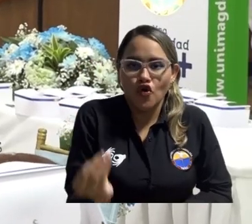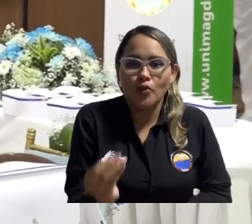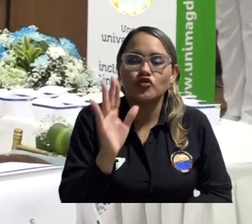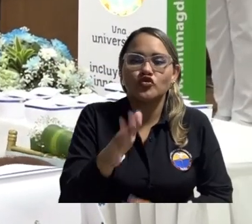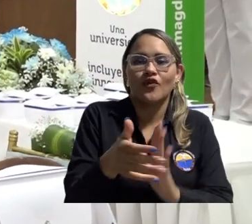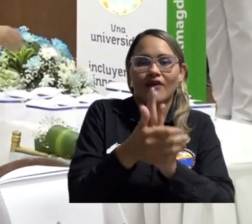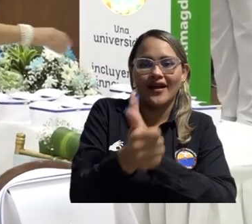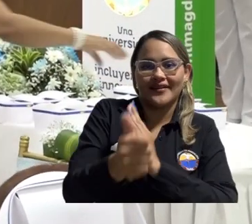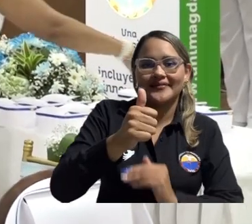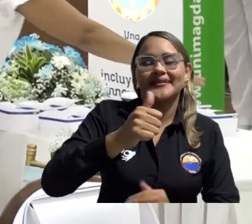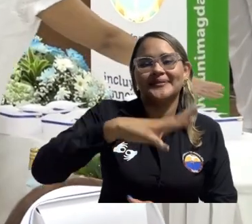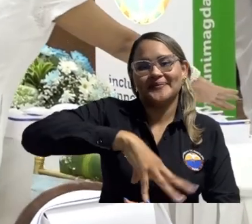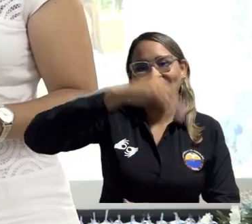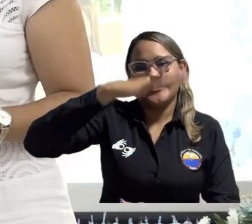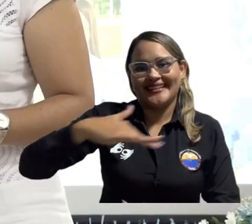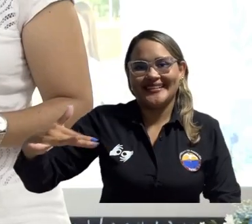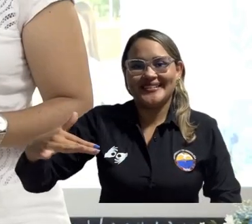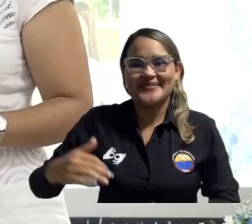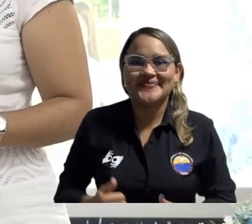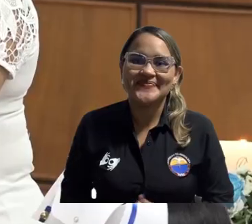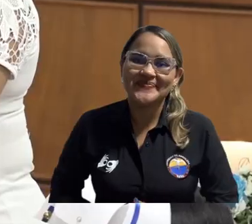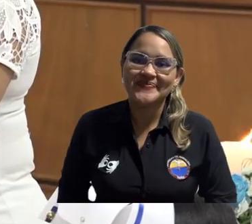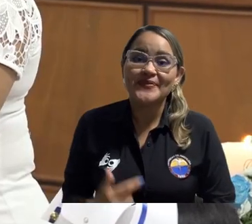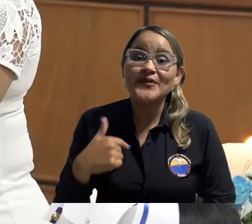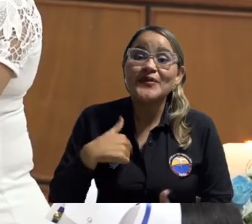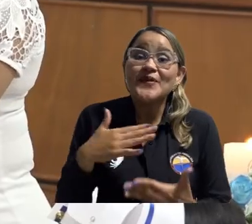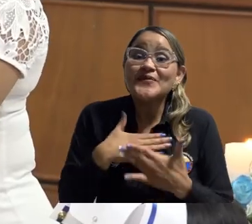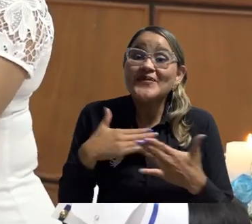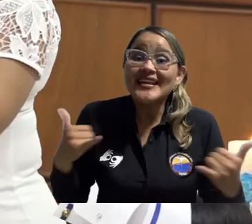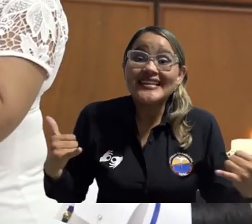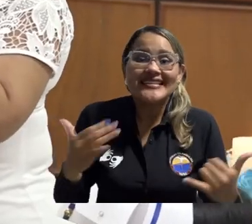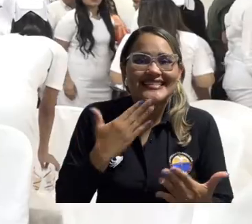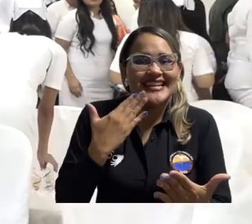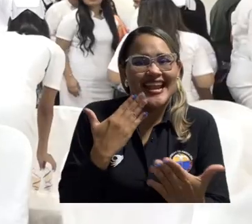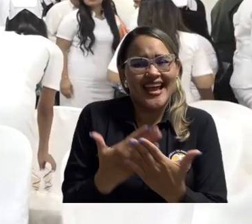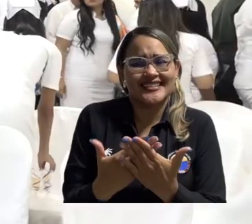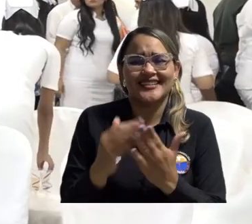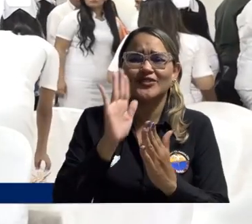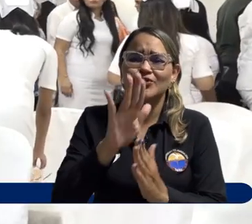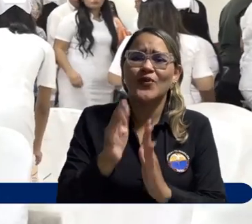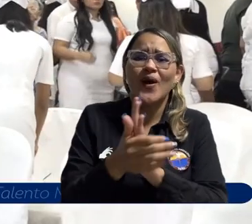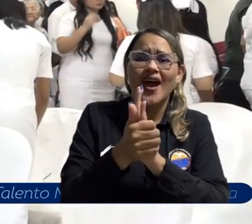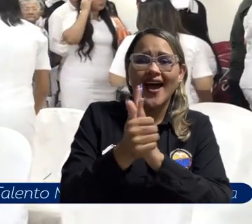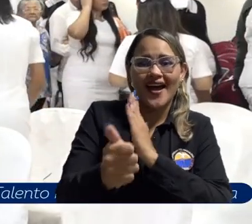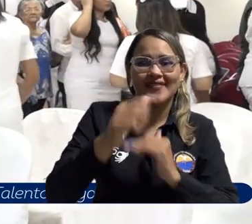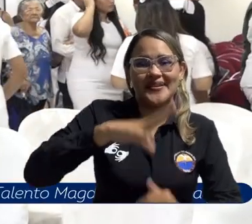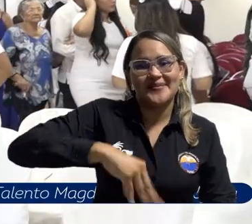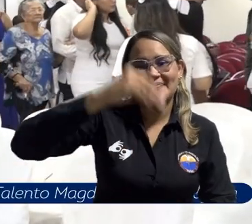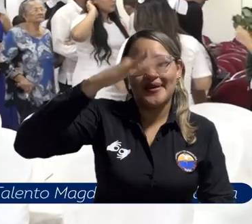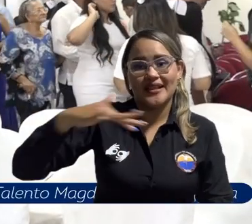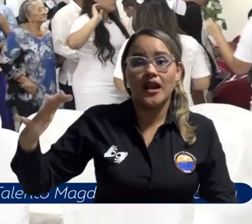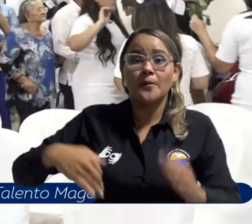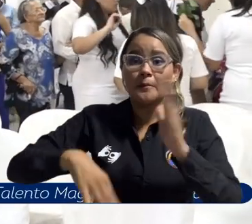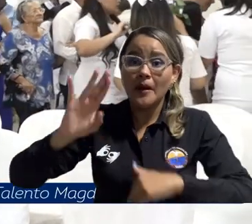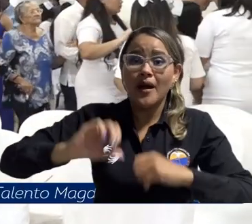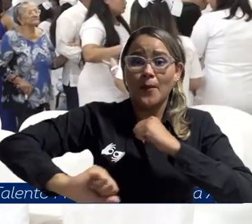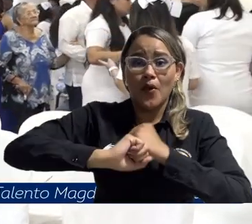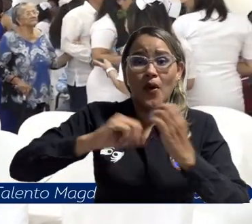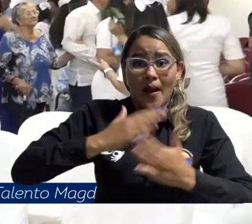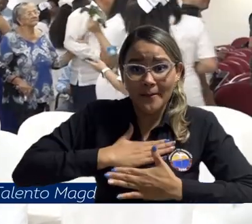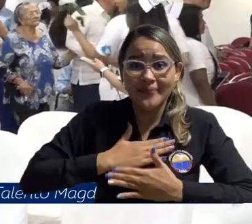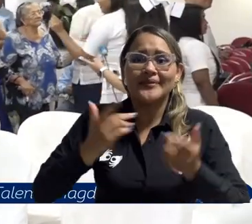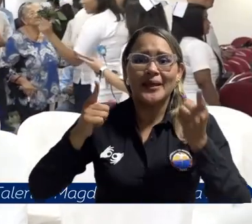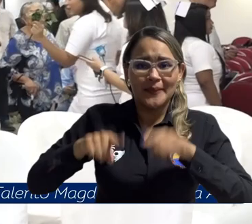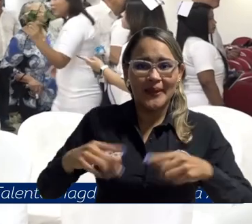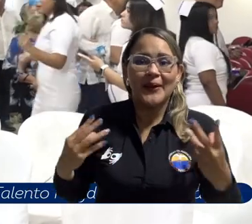es la tercera con estudiantes beneficiarios del programa Talento Magdalena. Estoy muy feliz y muy agradecida con el programa Talento Magdalena